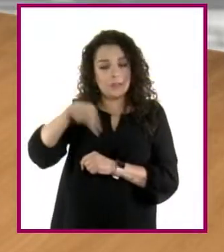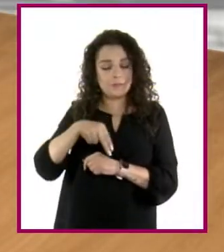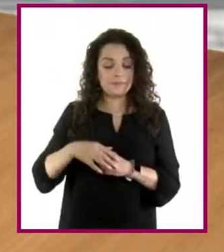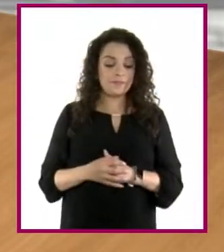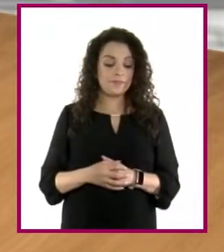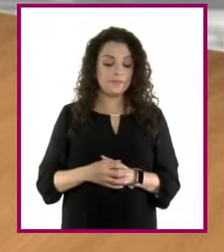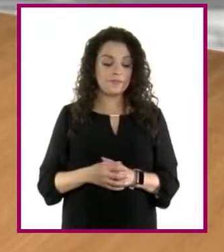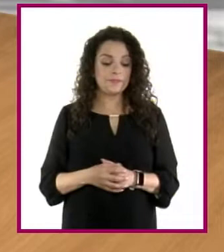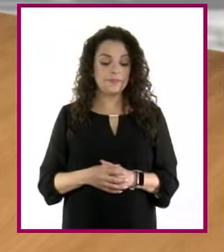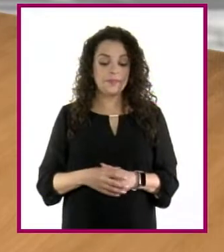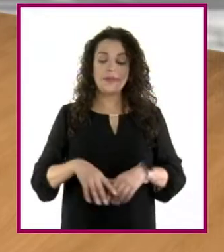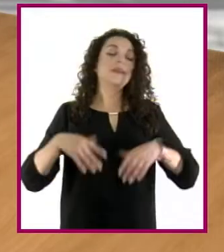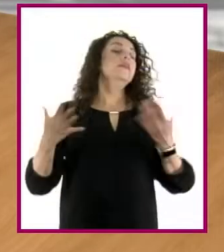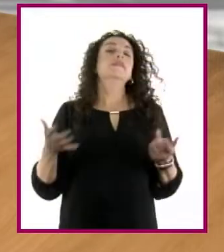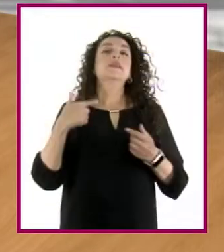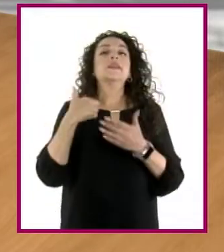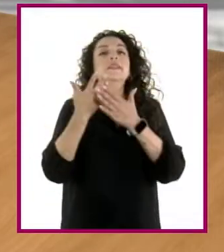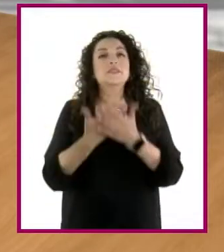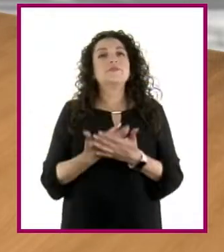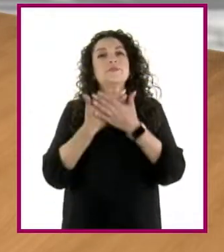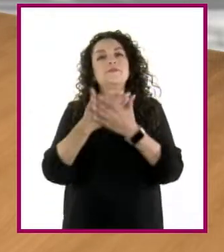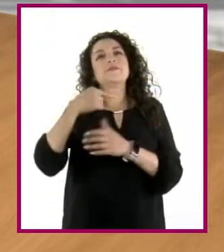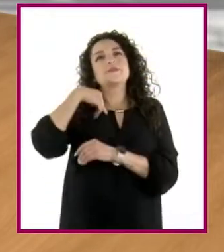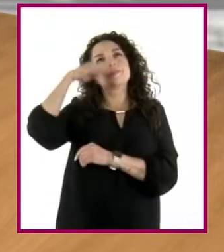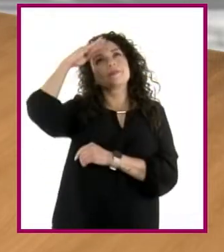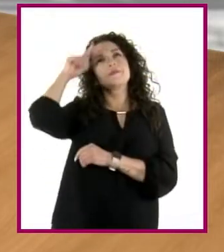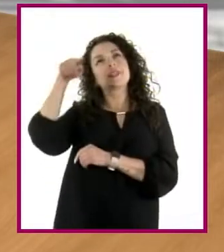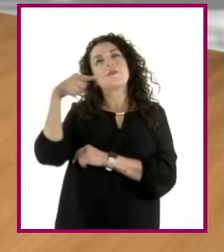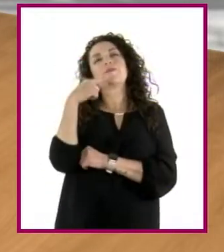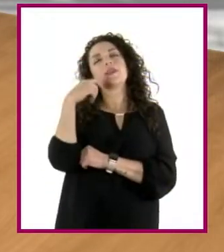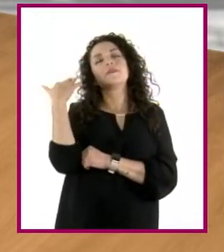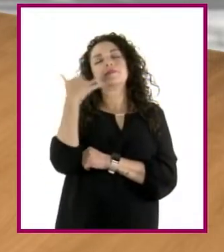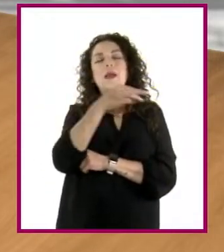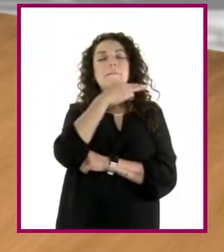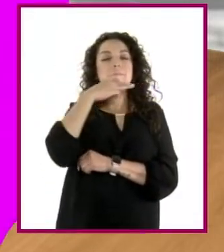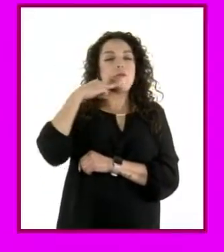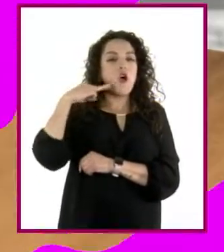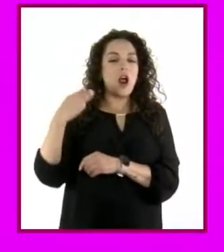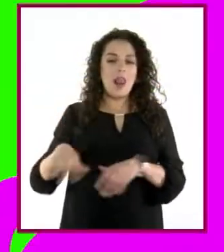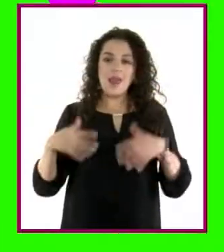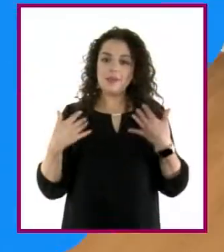Bueno, en lo que espero, voy a pensar en ese molito.